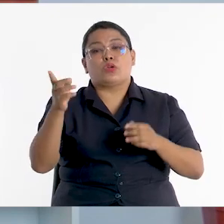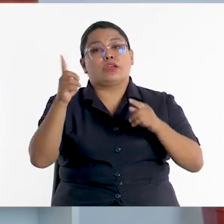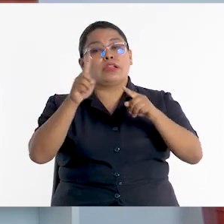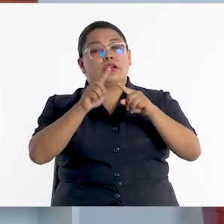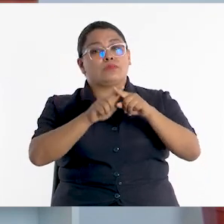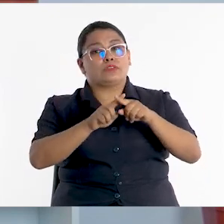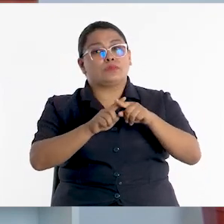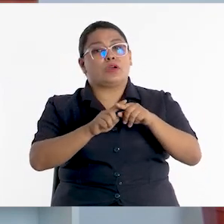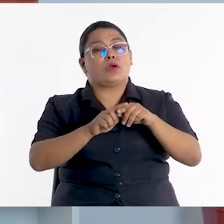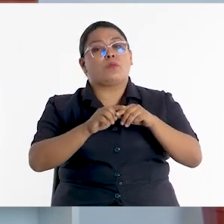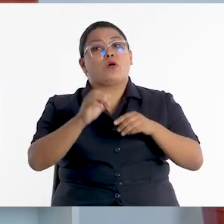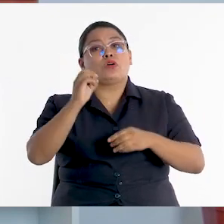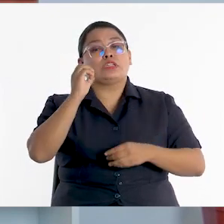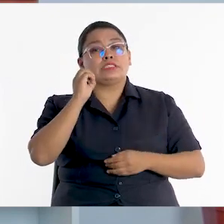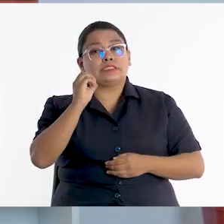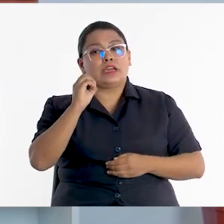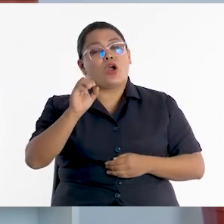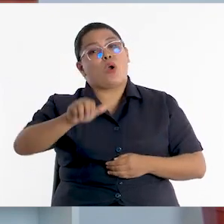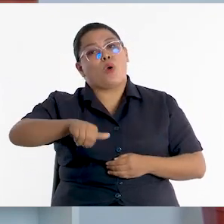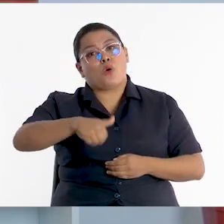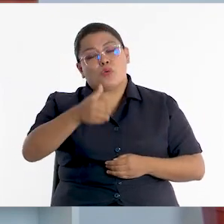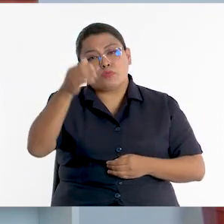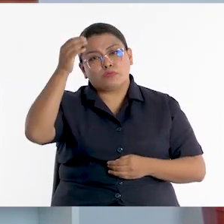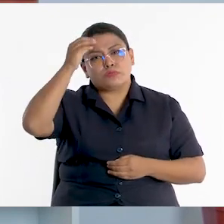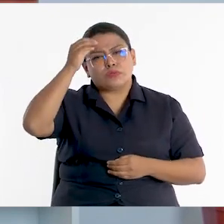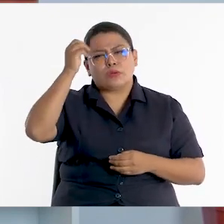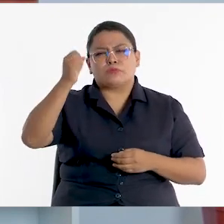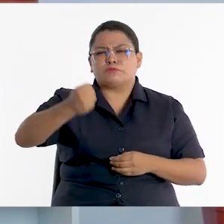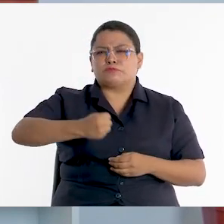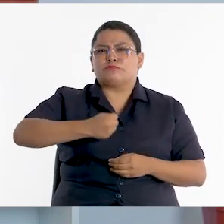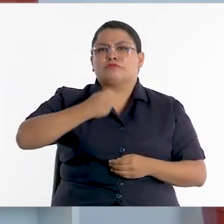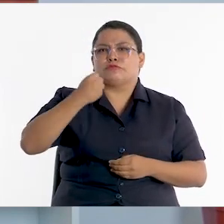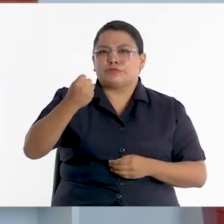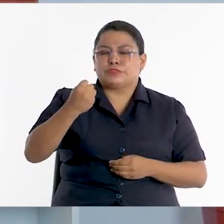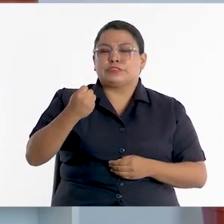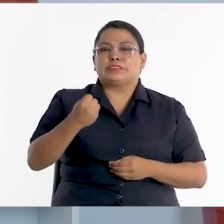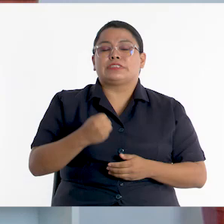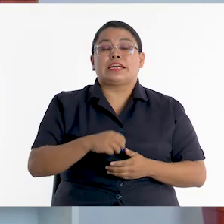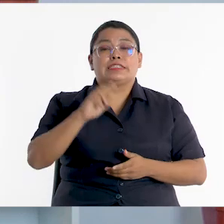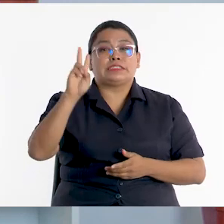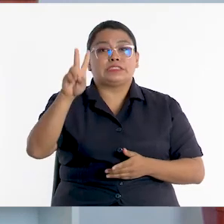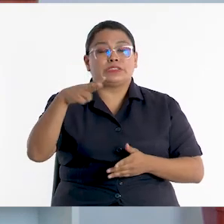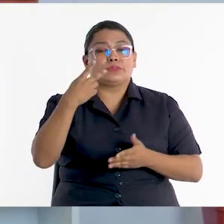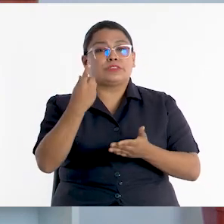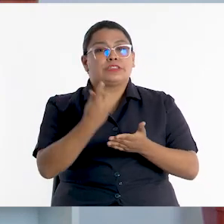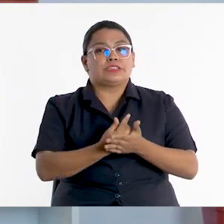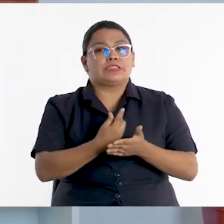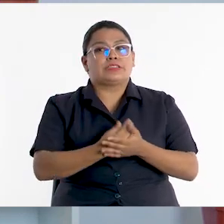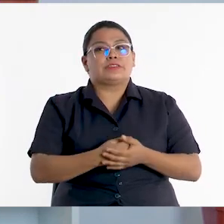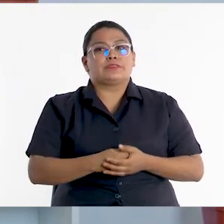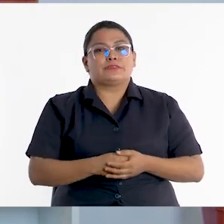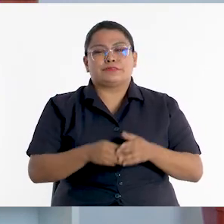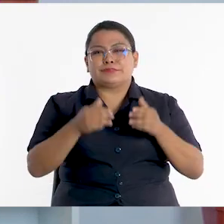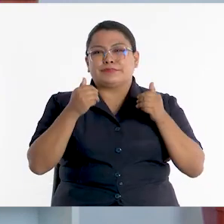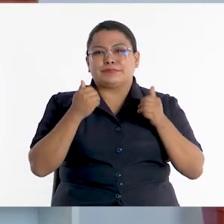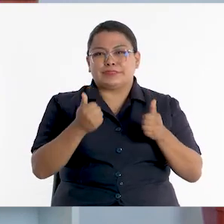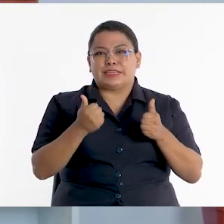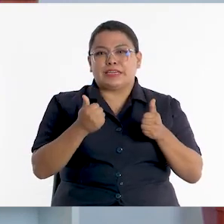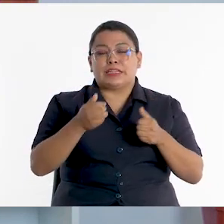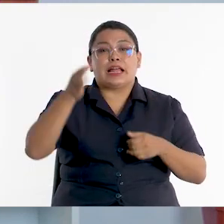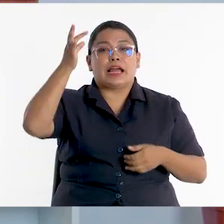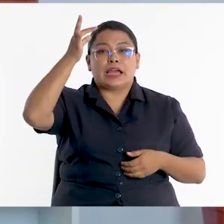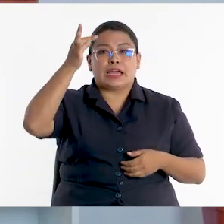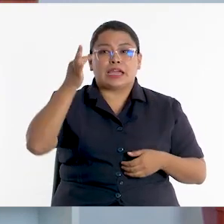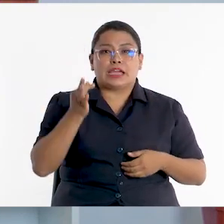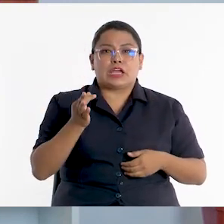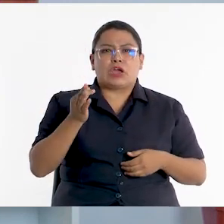la multiplicación por 0, que es otro concepto muy importante que abordamos en segundo grado. Bueno, Josué,